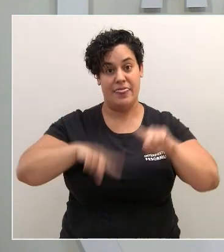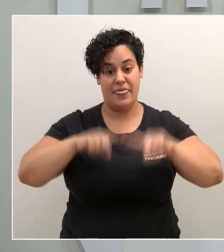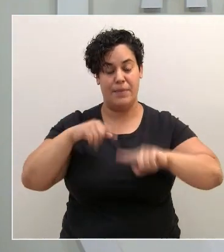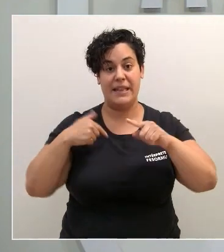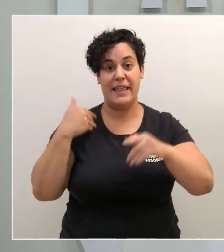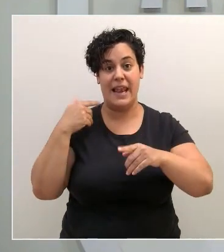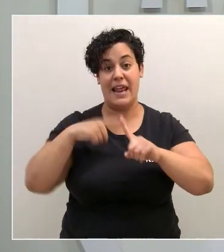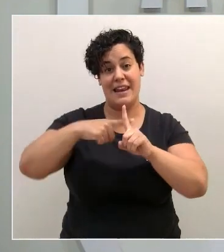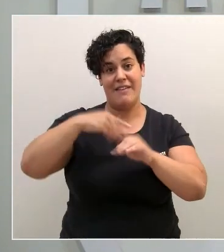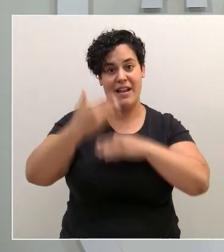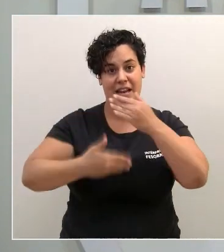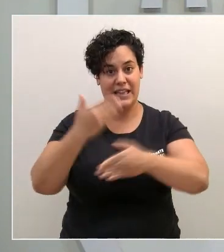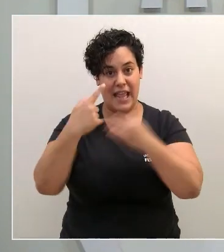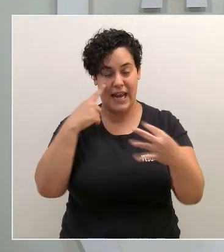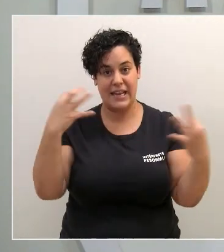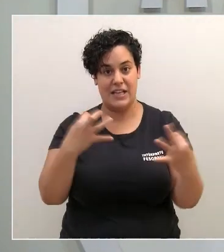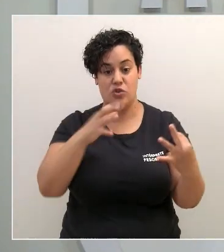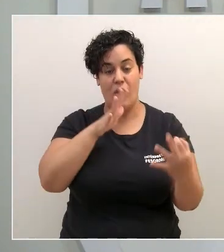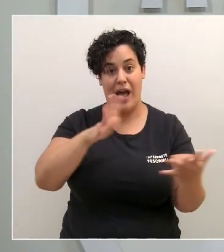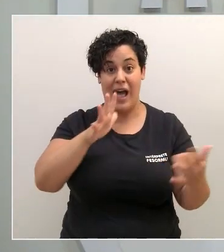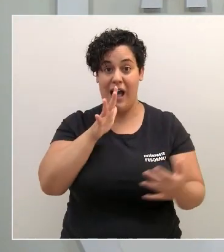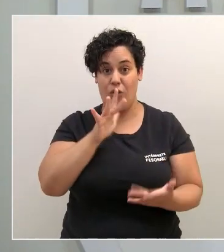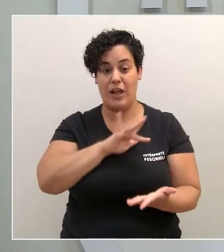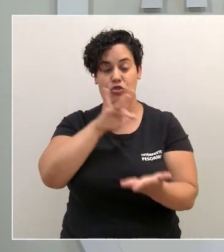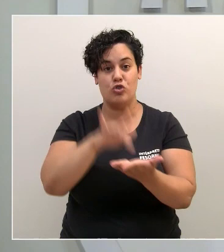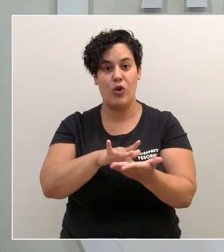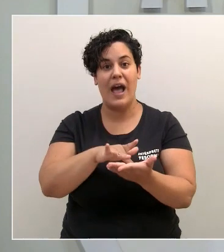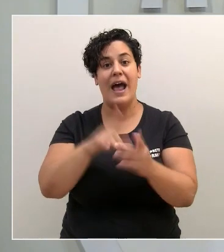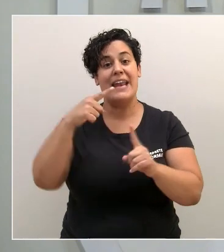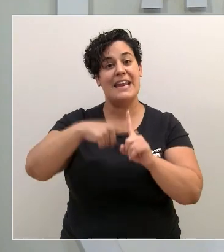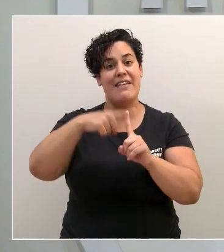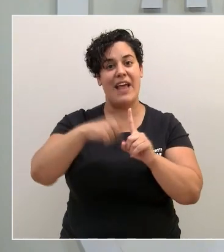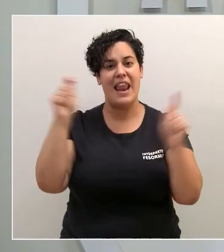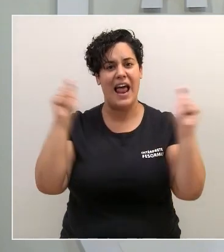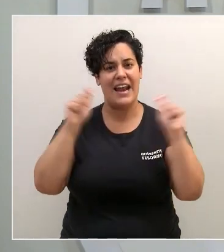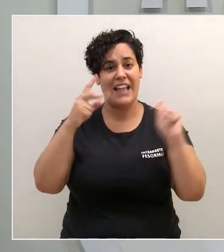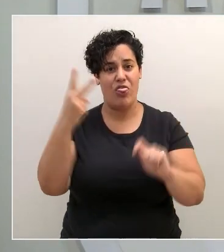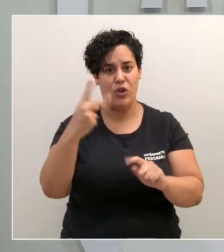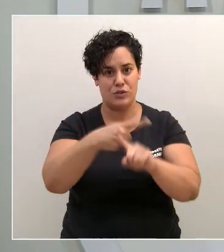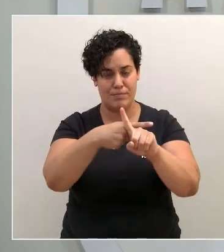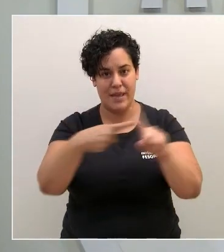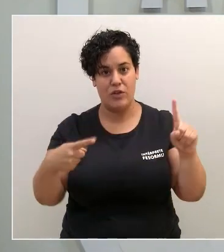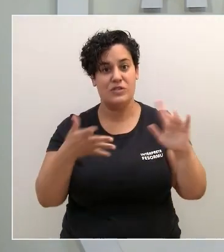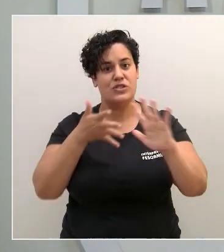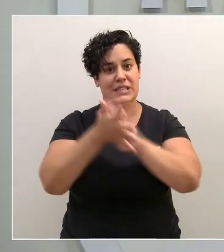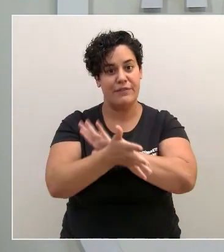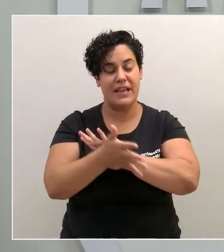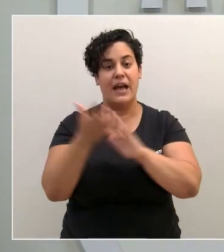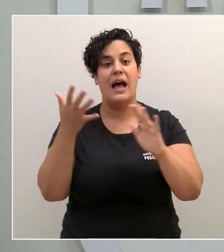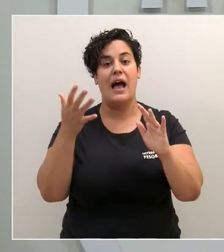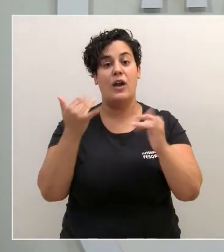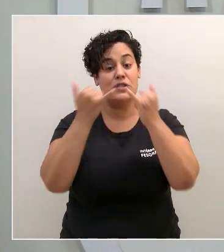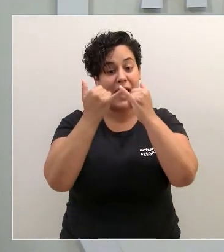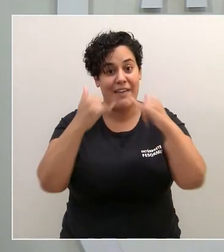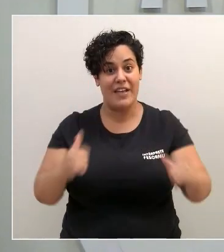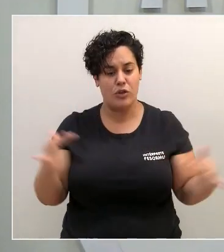asistencial, pase a un nivel de alerta 2 medio. Este nuevo nivel no va a afectar a los eventos